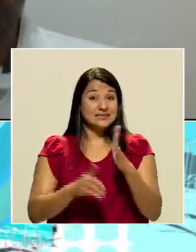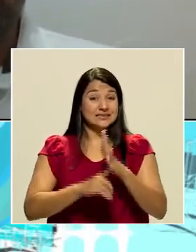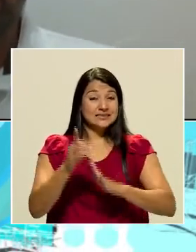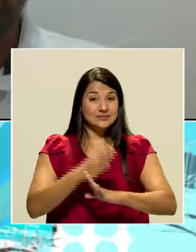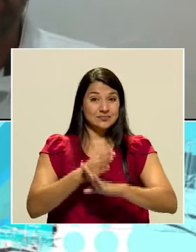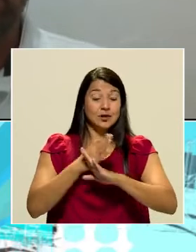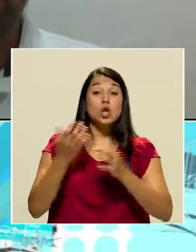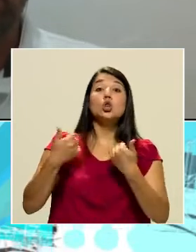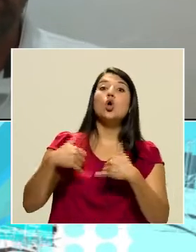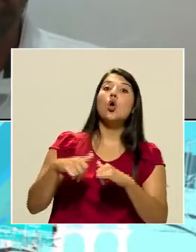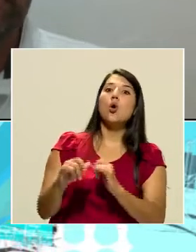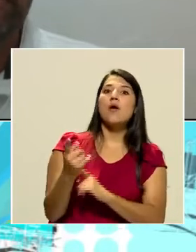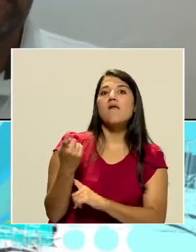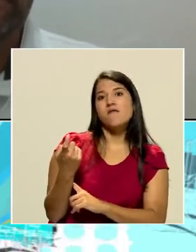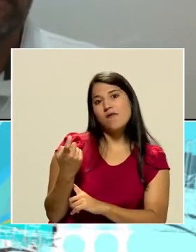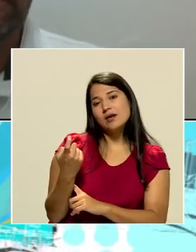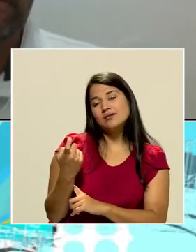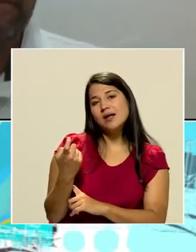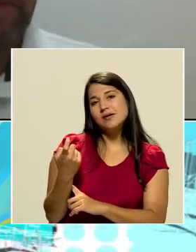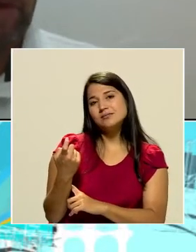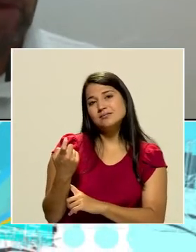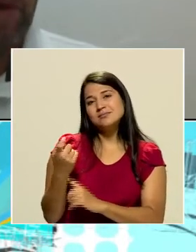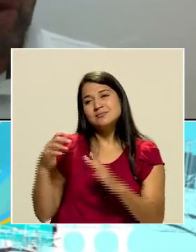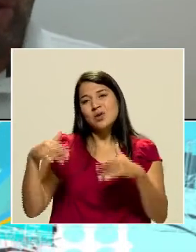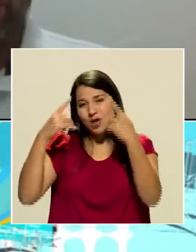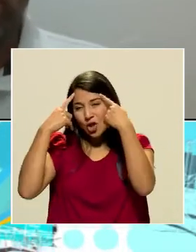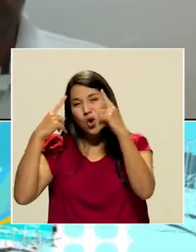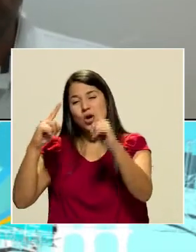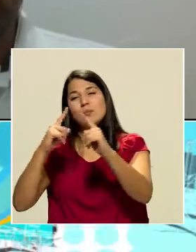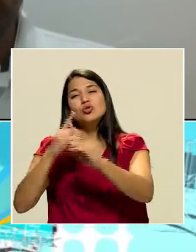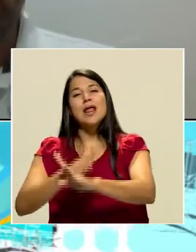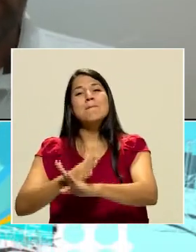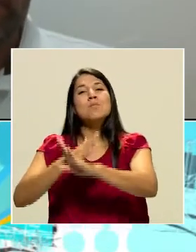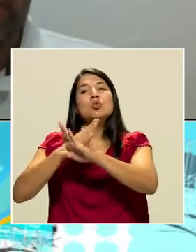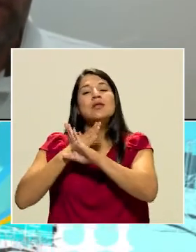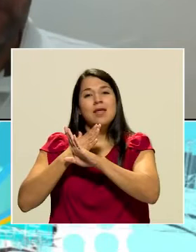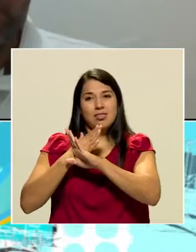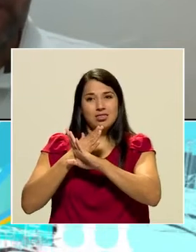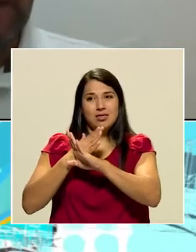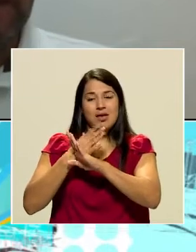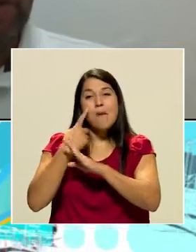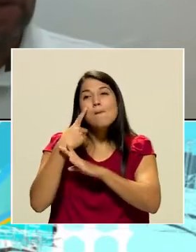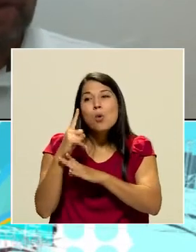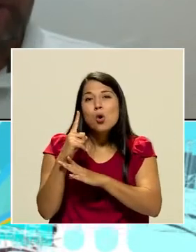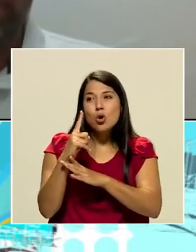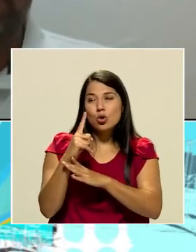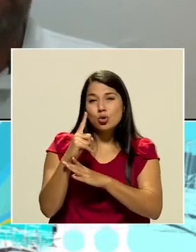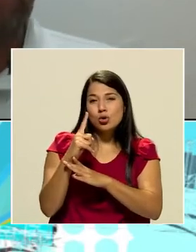lejos de alcanzar la inmunidad del rebaño, ¿es correcto? Bueno, tal vez para hacer una